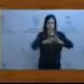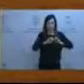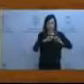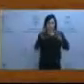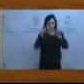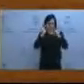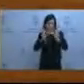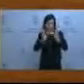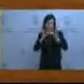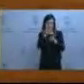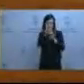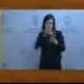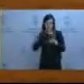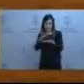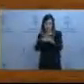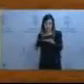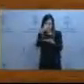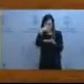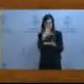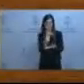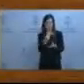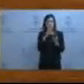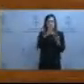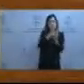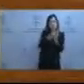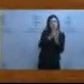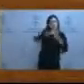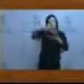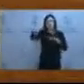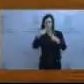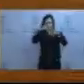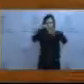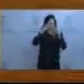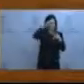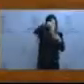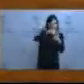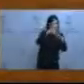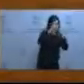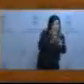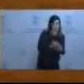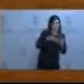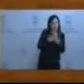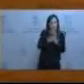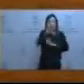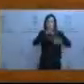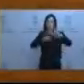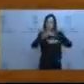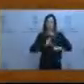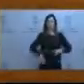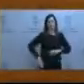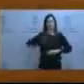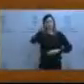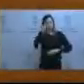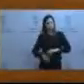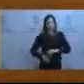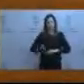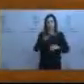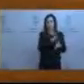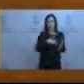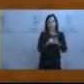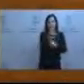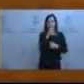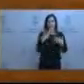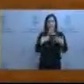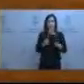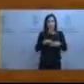entiende, extrahospitalarias, que no se dan dentro del ámbito hospitalario, son un problema de primera magnitud para la salud pública. Y así se estima que, por ejemplo,